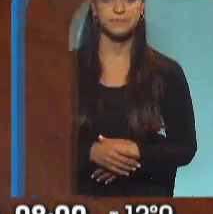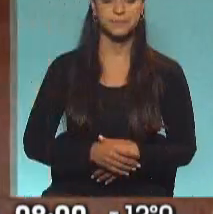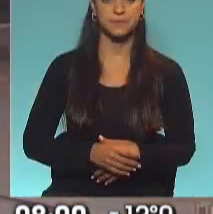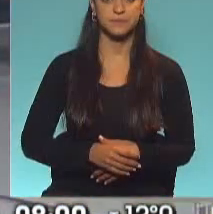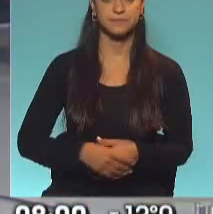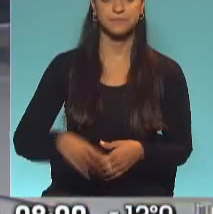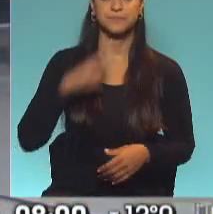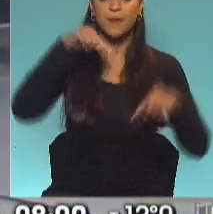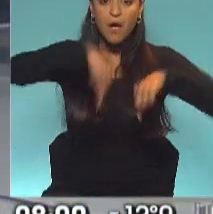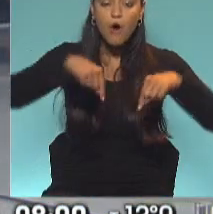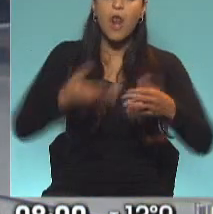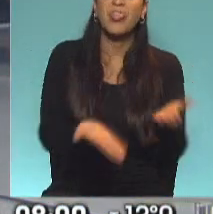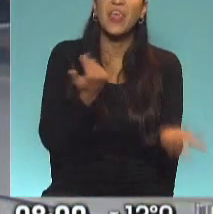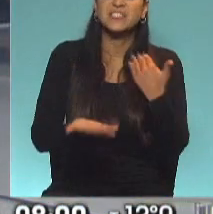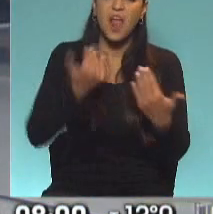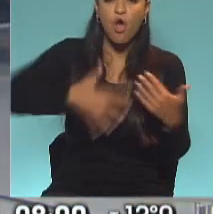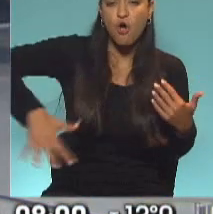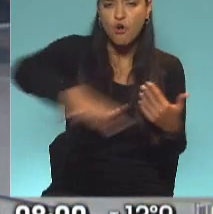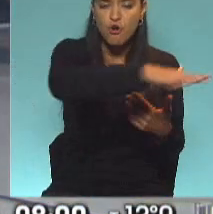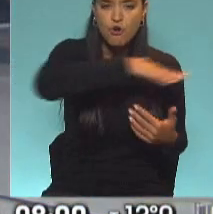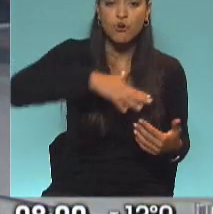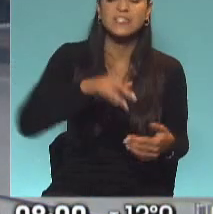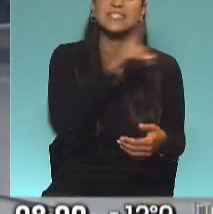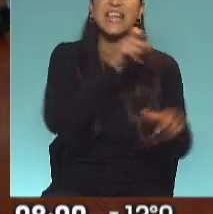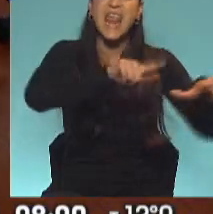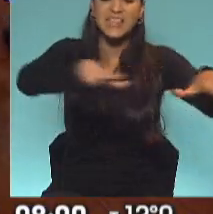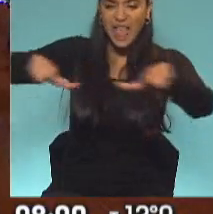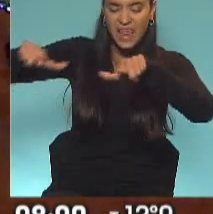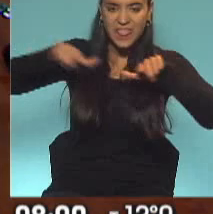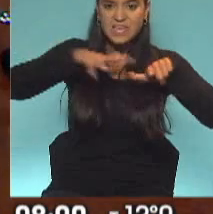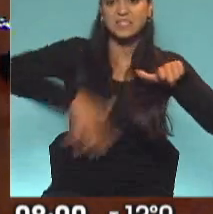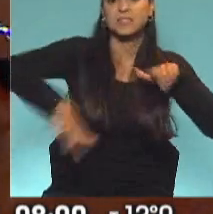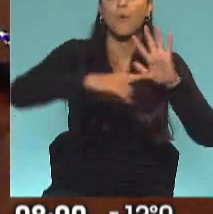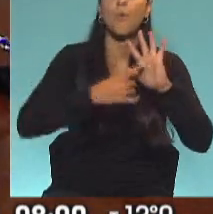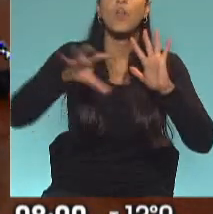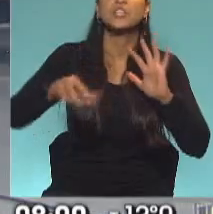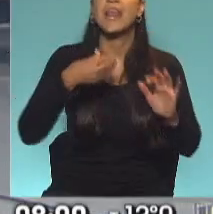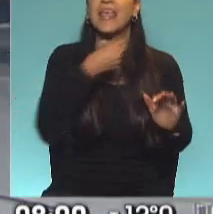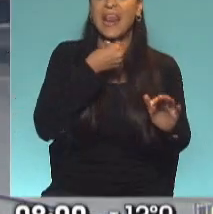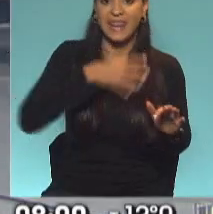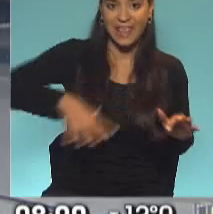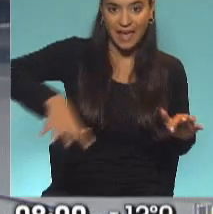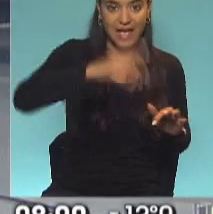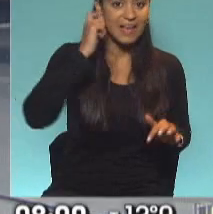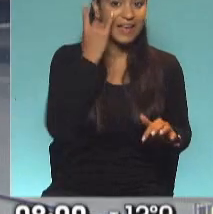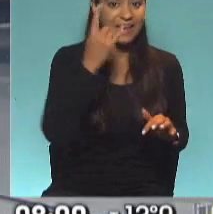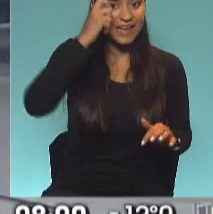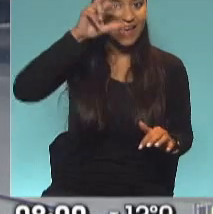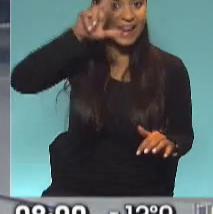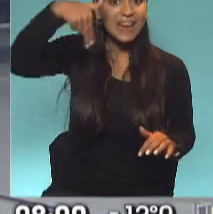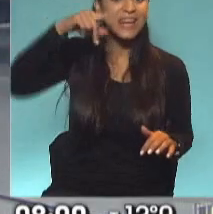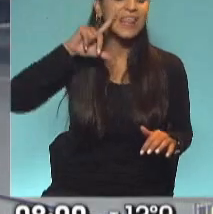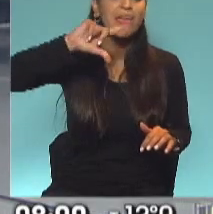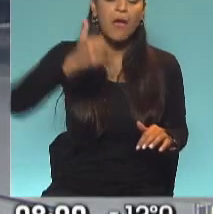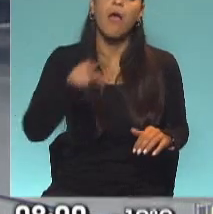Se está cumpliendo por estas horas el desalojo en el predio de 100 hectáreas de la localidad bonaerense de Guernica, justamente a propósito de lo